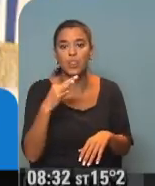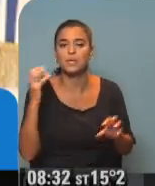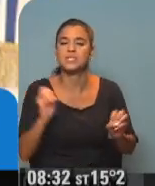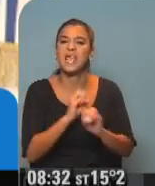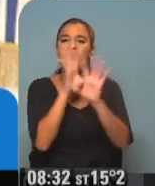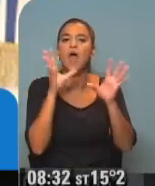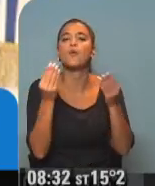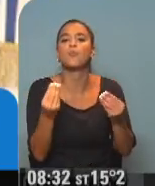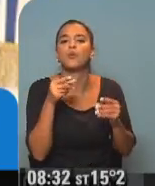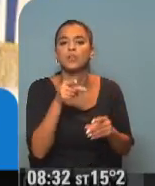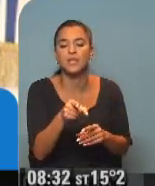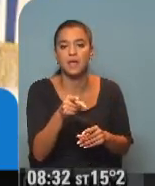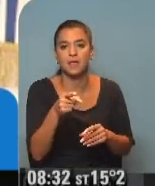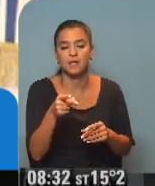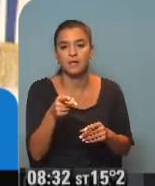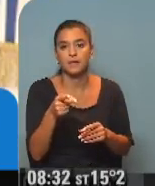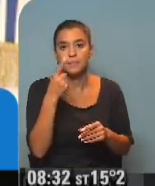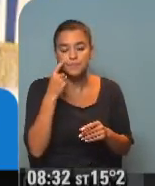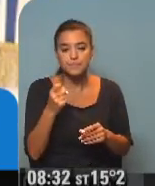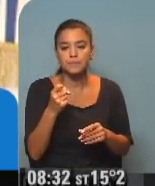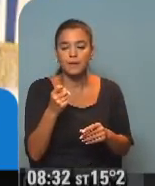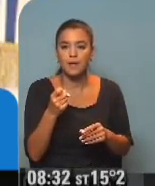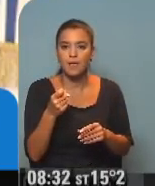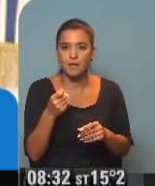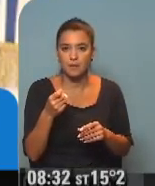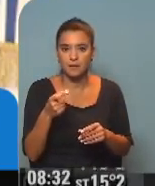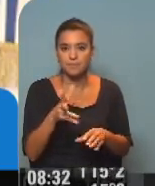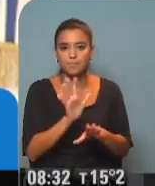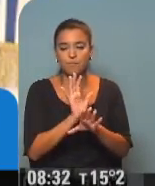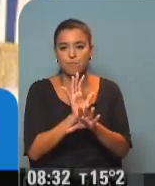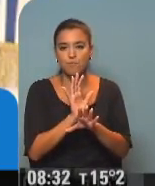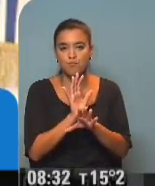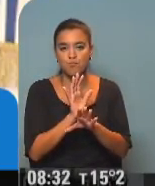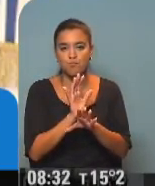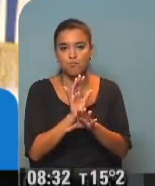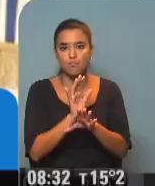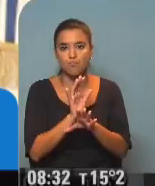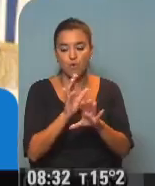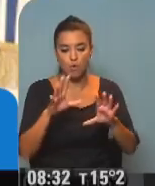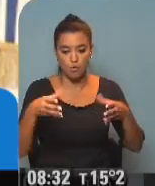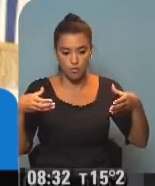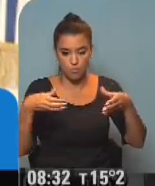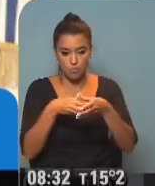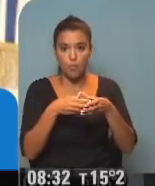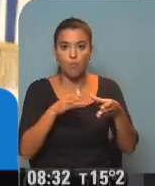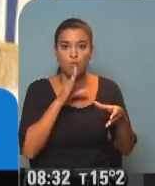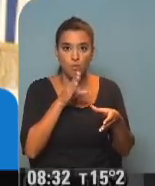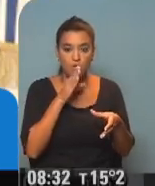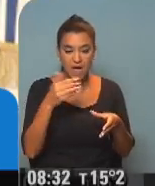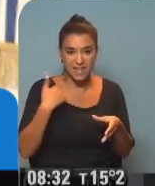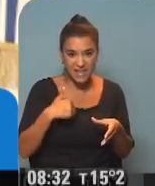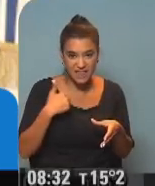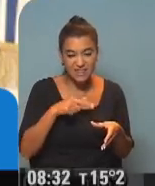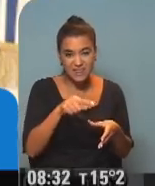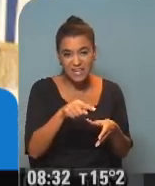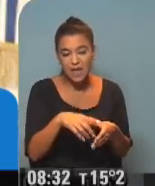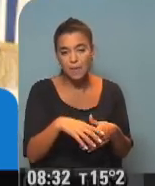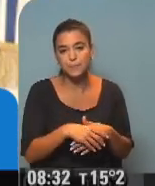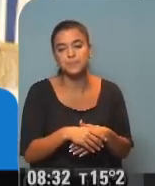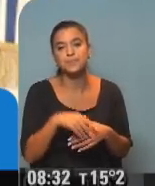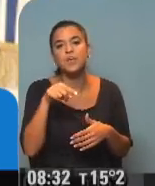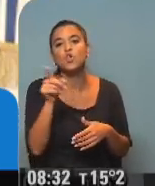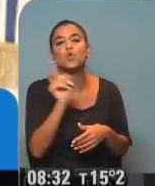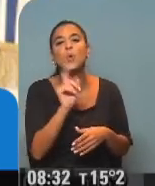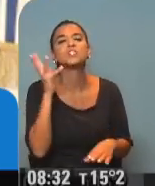esclarecida. La percepción generalizada de temperatura que hay en la comunidad judía argentina que uno registra es que esto no fue